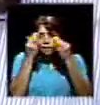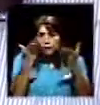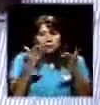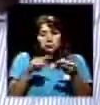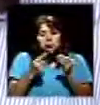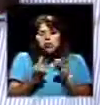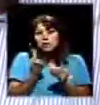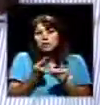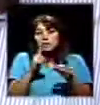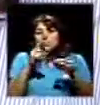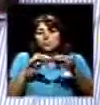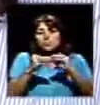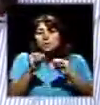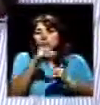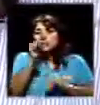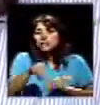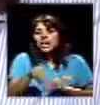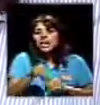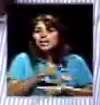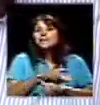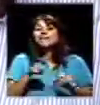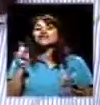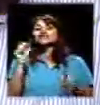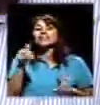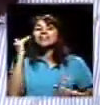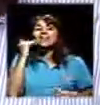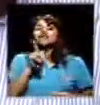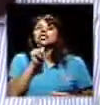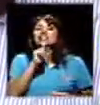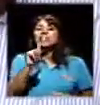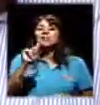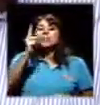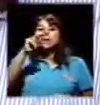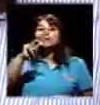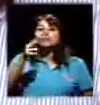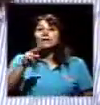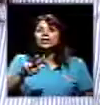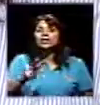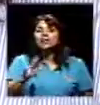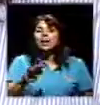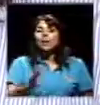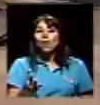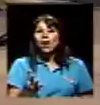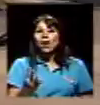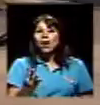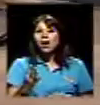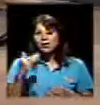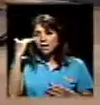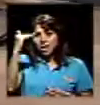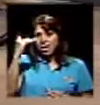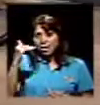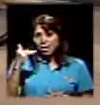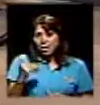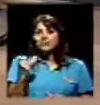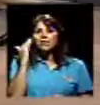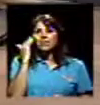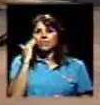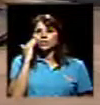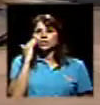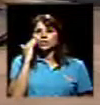la posición que ellas tienen. ¿Quién está de primera, quién de segunda, quién de tercera, quién de cuarta? Eso nos